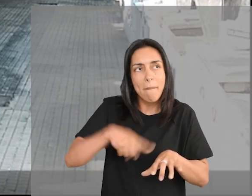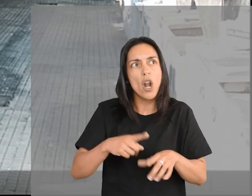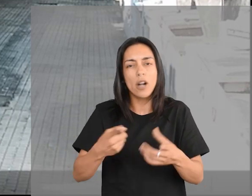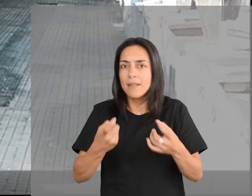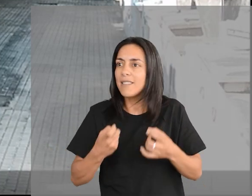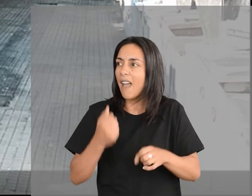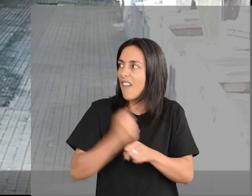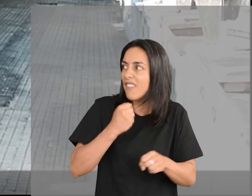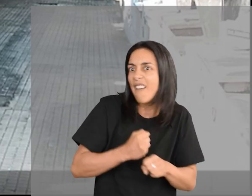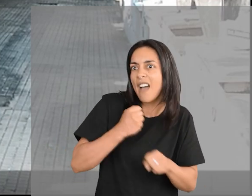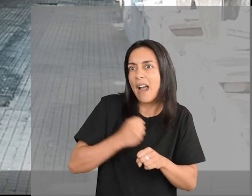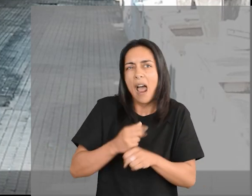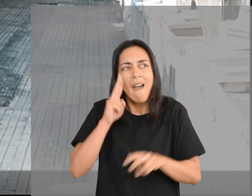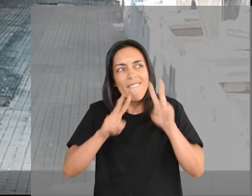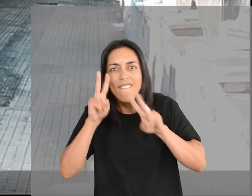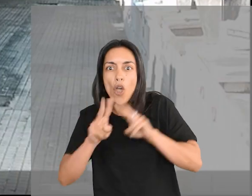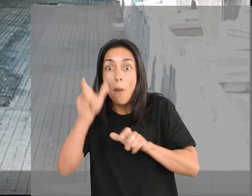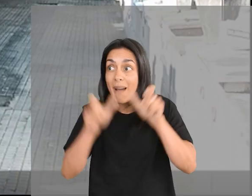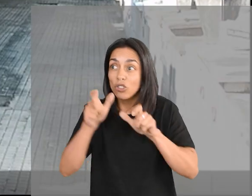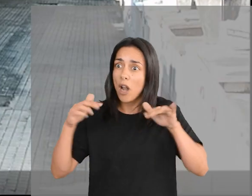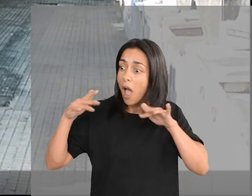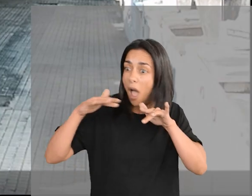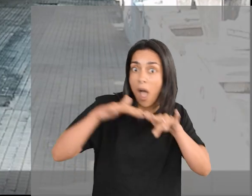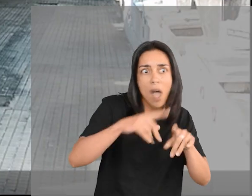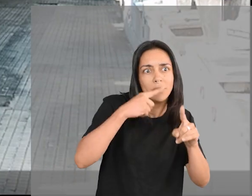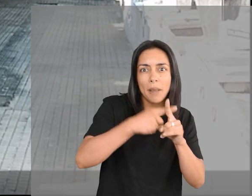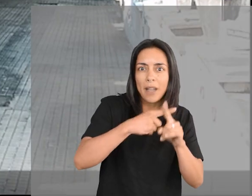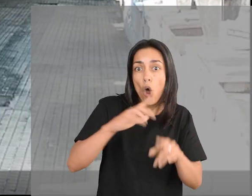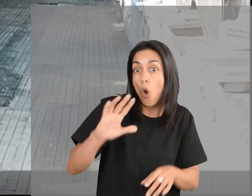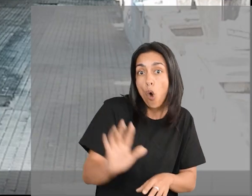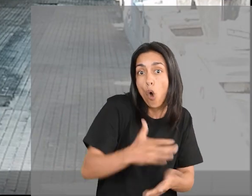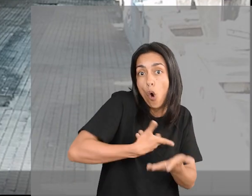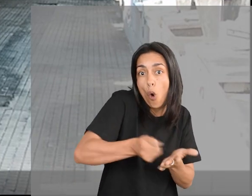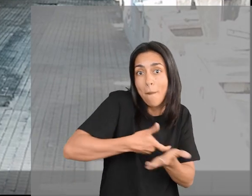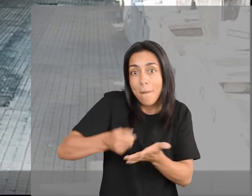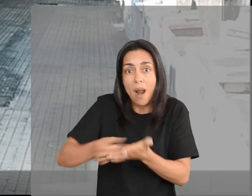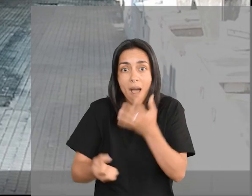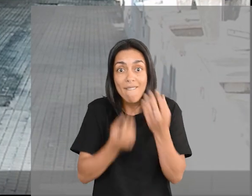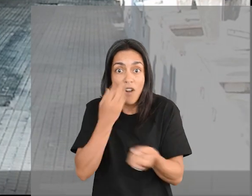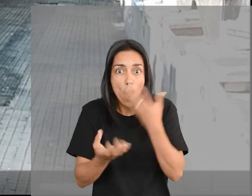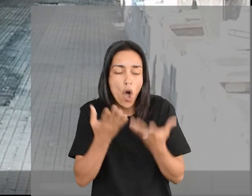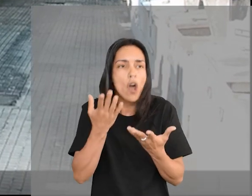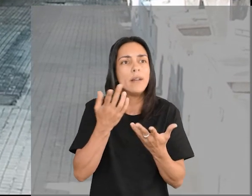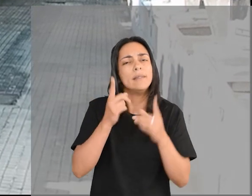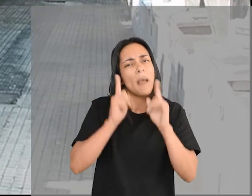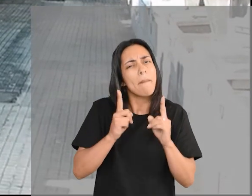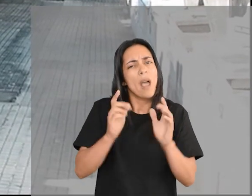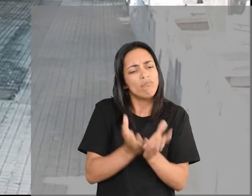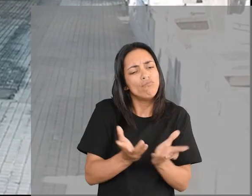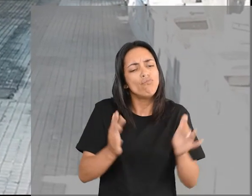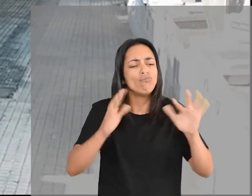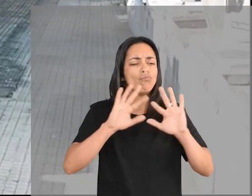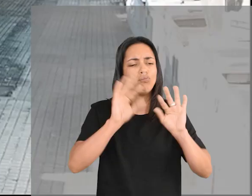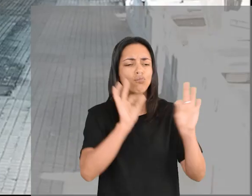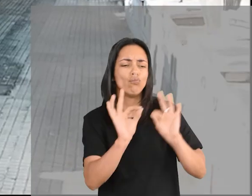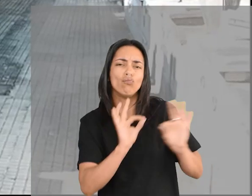manera, empezó a ver que la gente que venía al cementerio compraba flores. Y además de comprar flores, para eso compraban arreglos florales